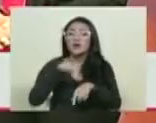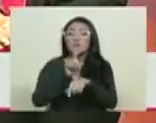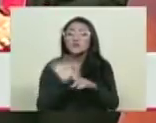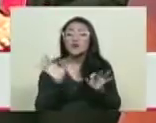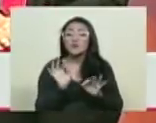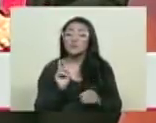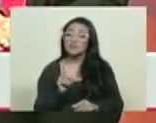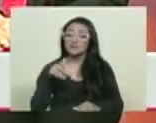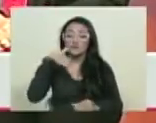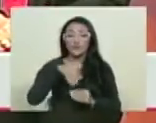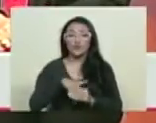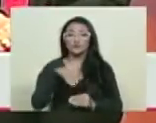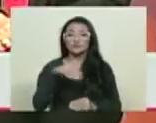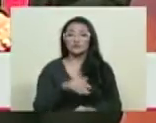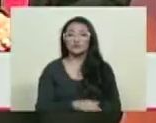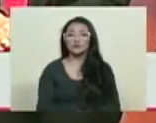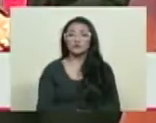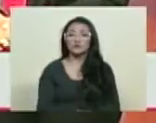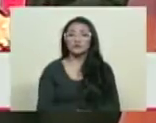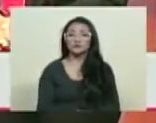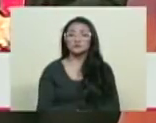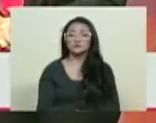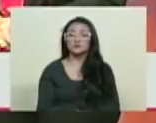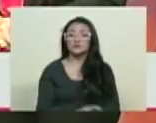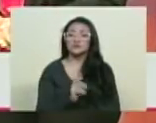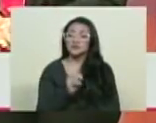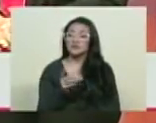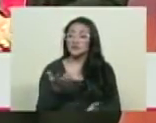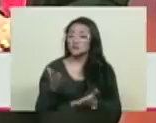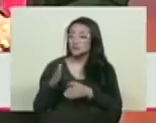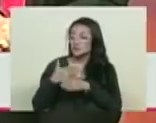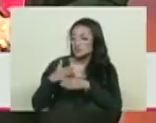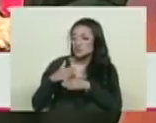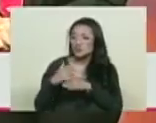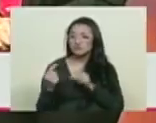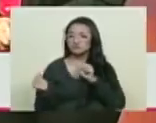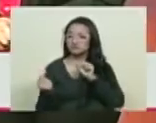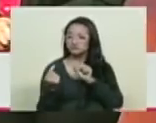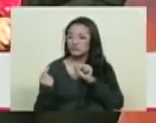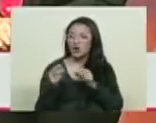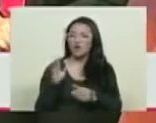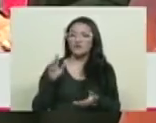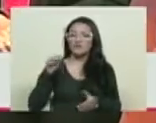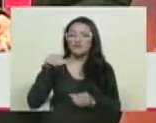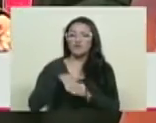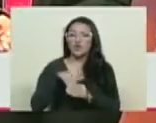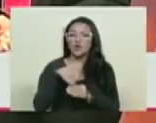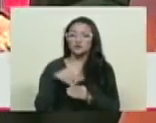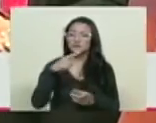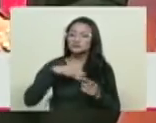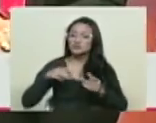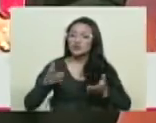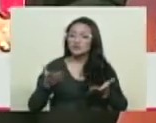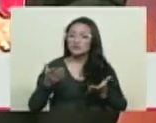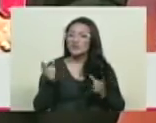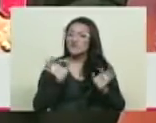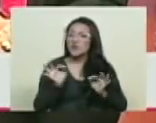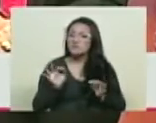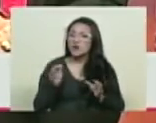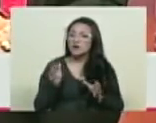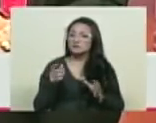votar ir a dirimir nuestras diferencias con el voto y nosotros tomamos el camino electoral